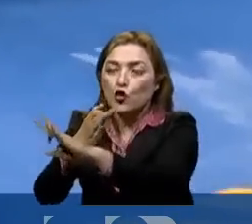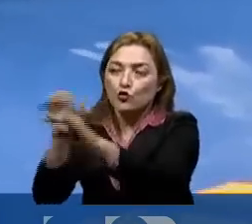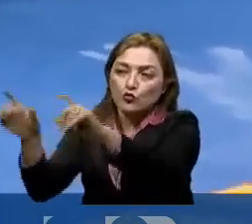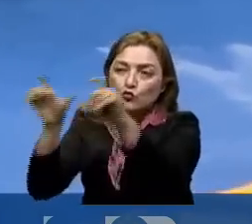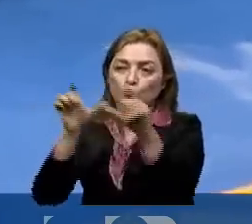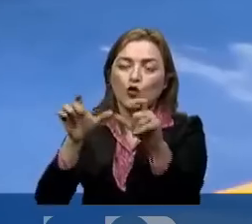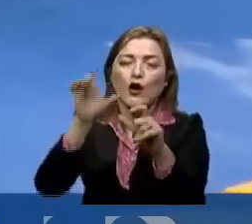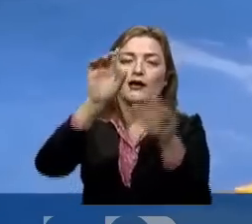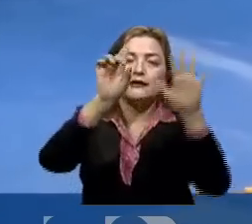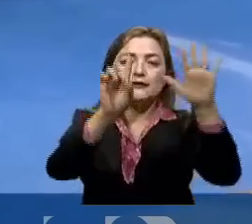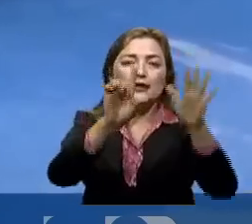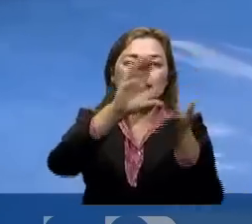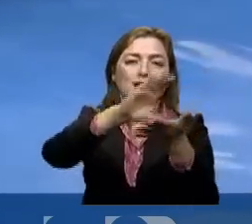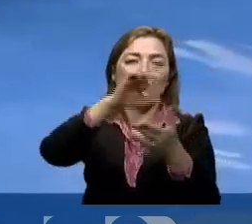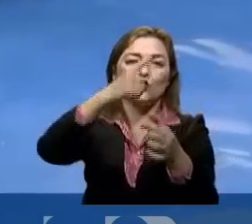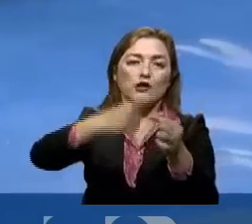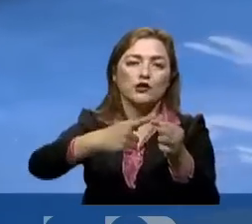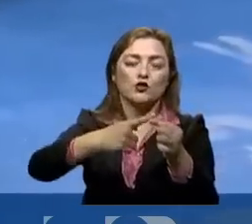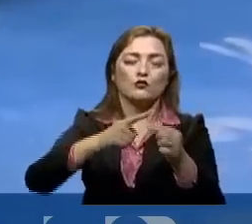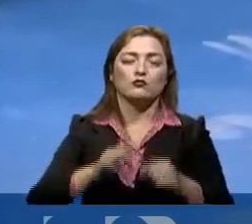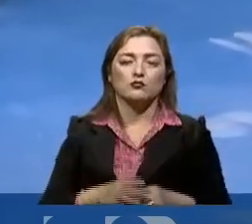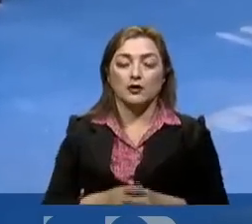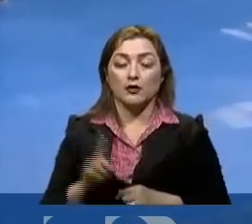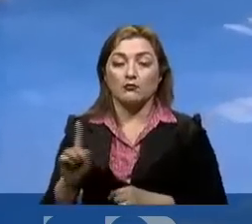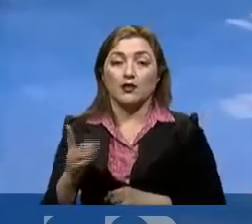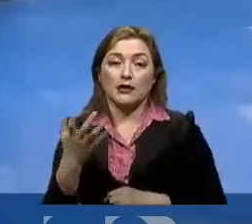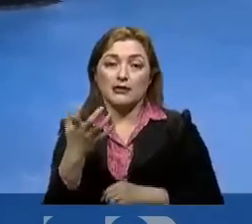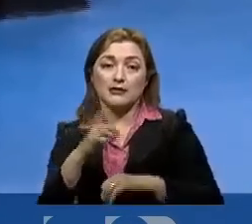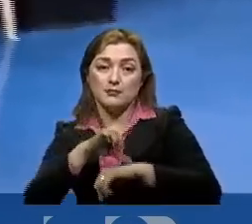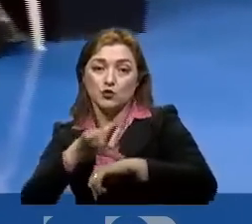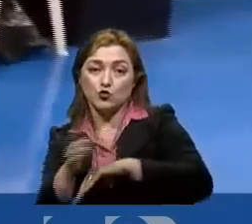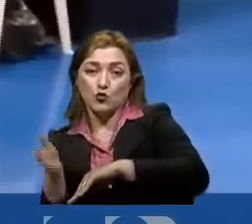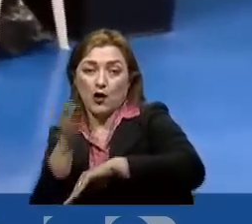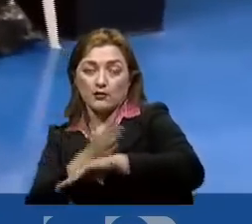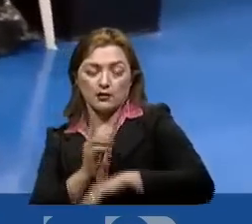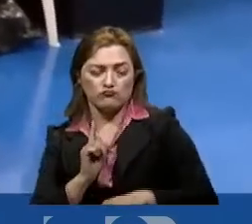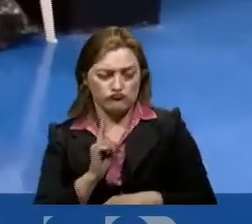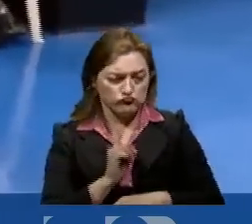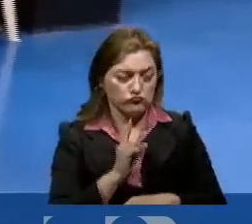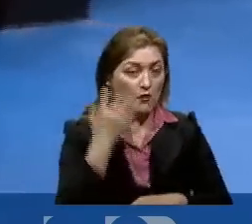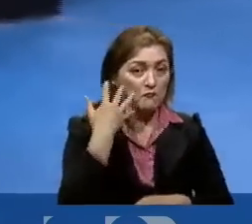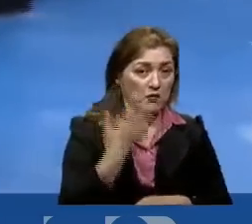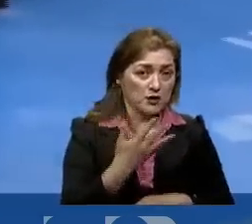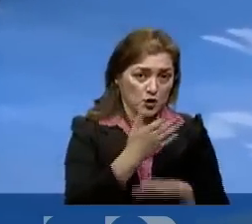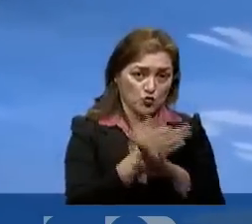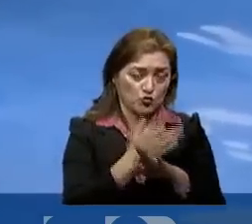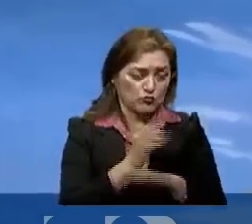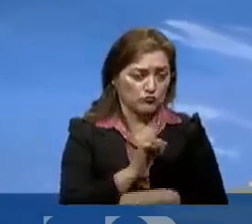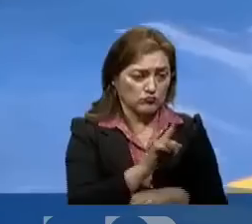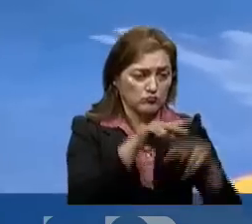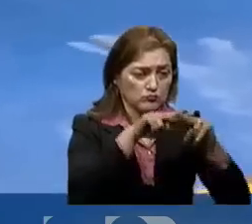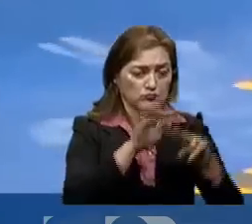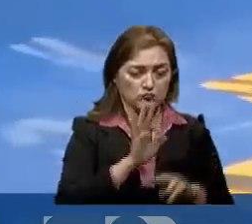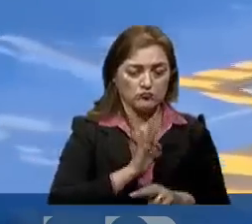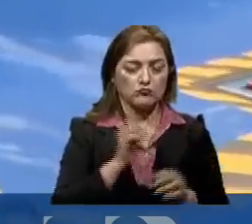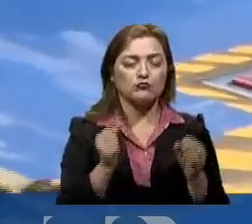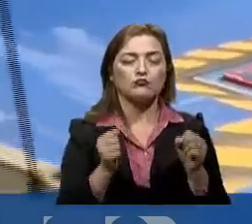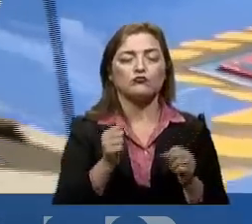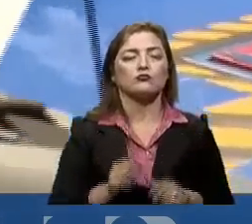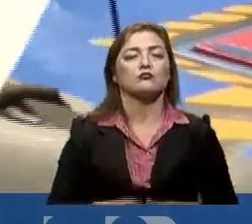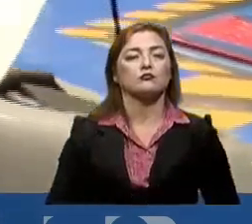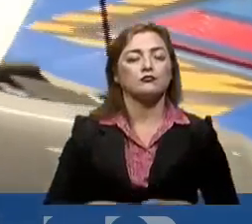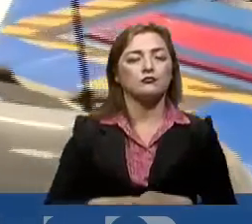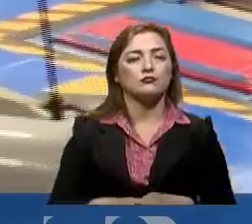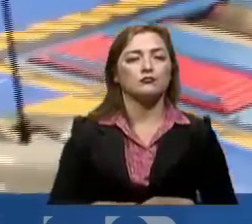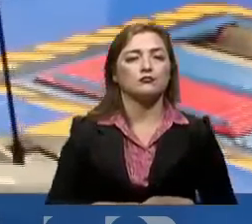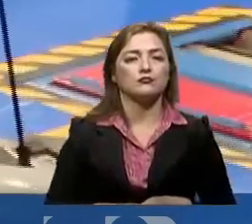los 6 centros. Toma su turno, debe acercarse con 15 minutos antes y realiza aquí la revisión técnica vehicular. En este momento